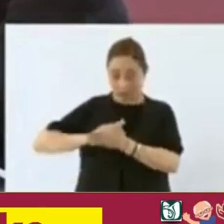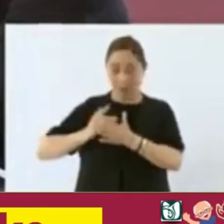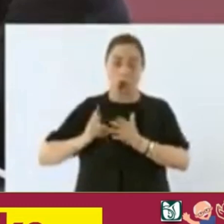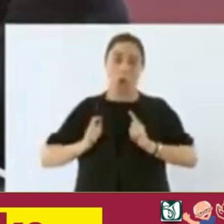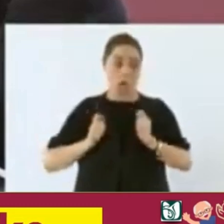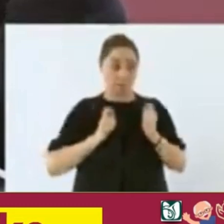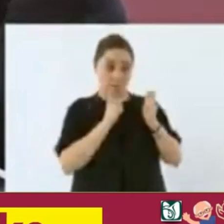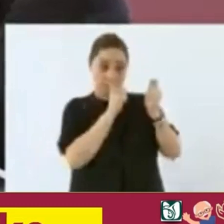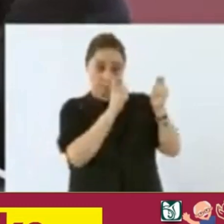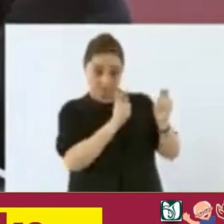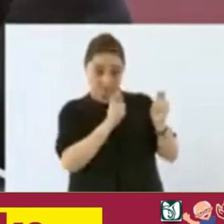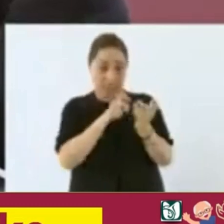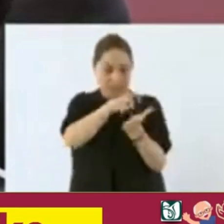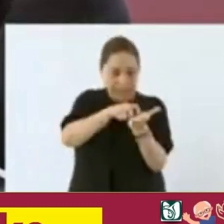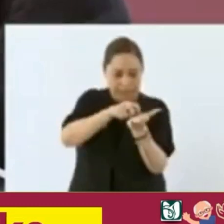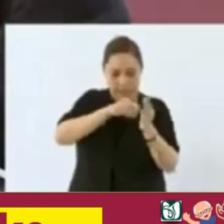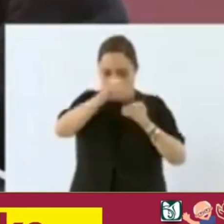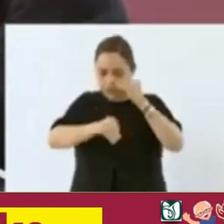en adelante